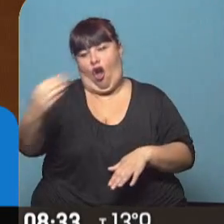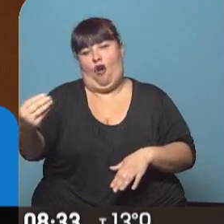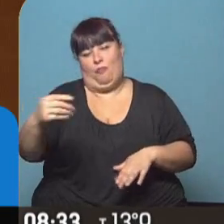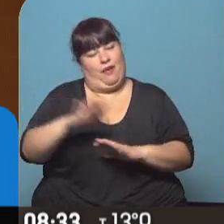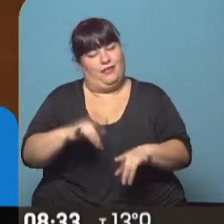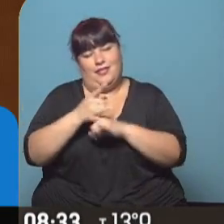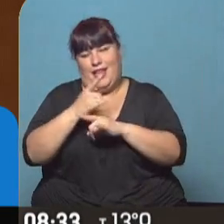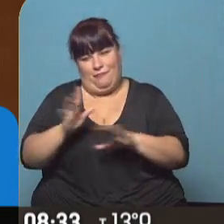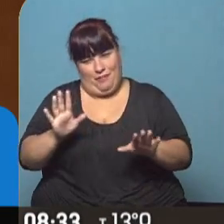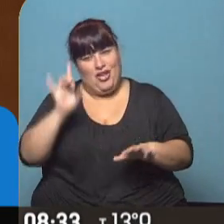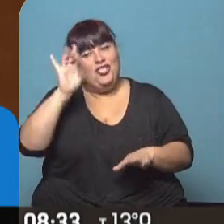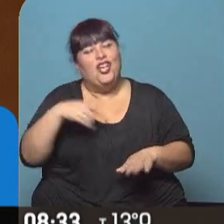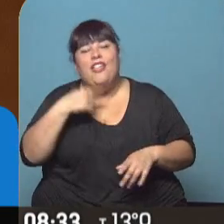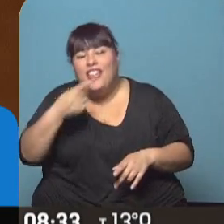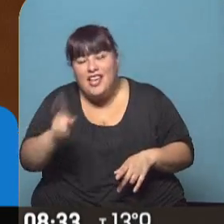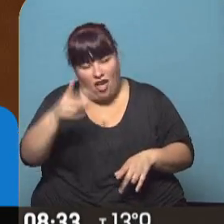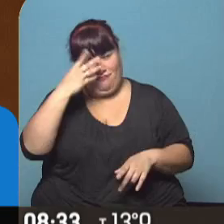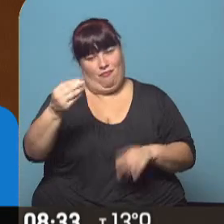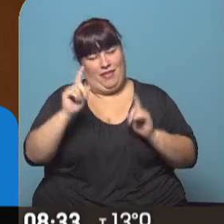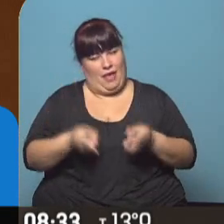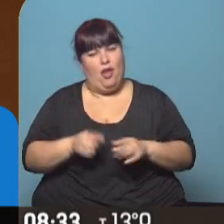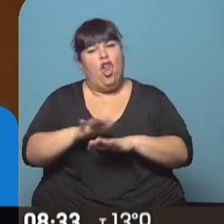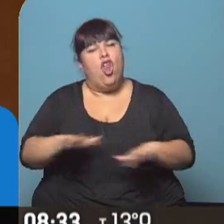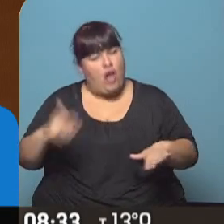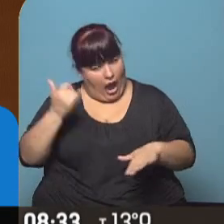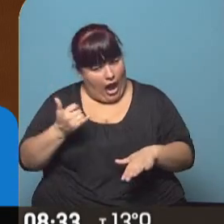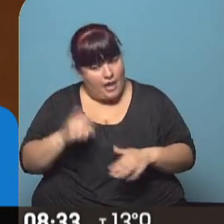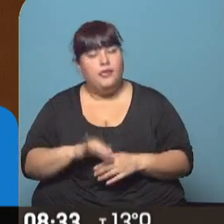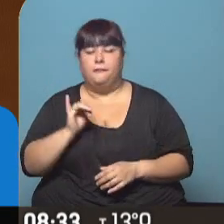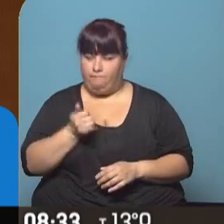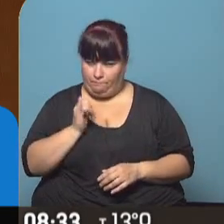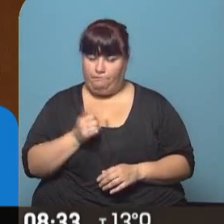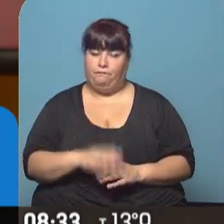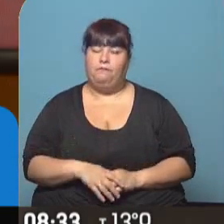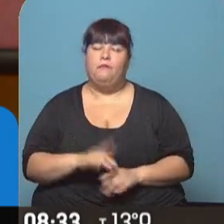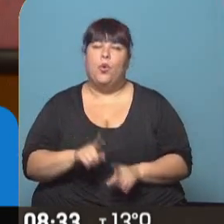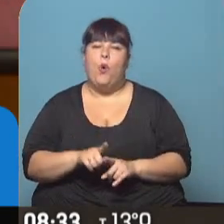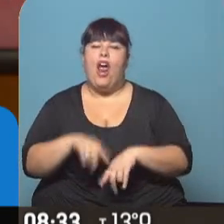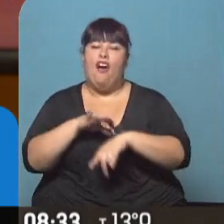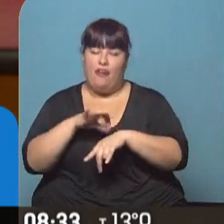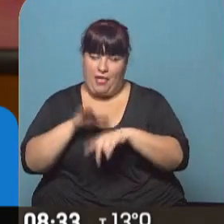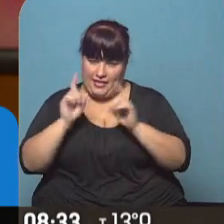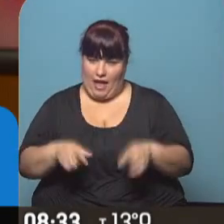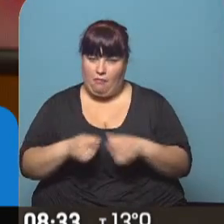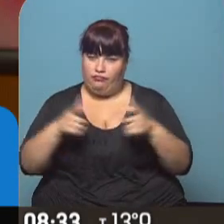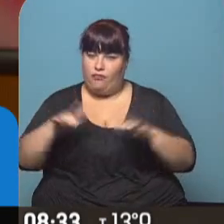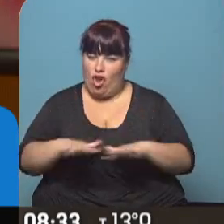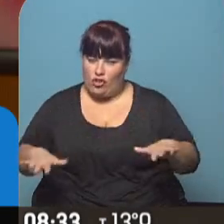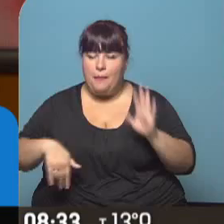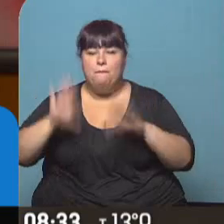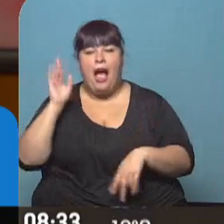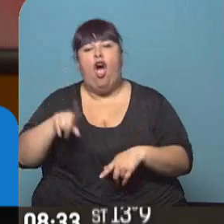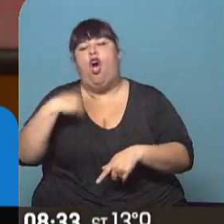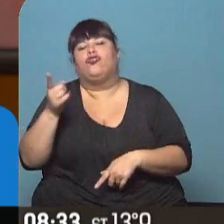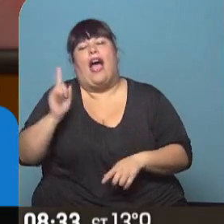que uno hace, no solo lo que uno dice. ¿En niños aparece? Sí, sí, digamos, es una patología que también se presenta en niños. En general tiene